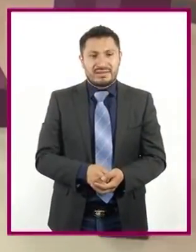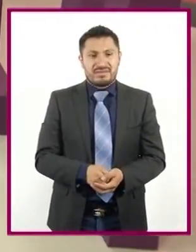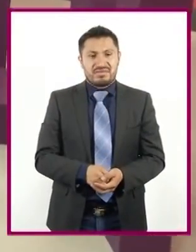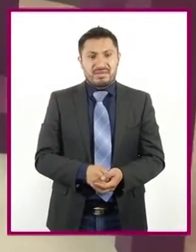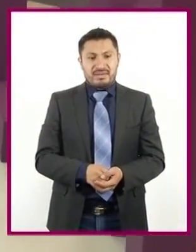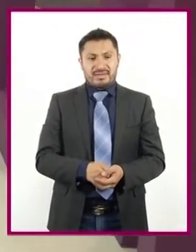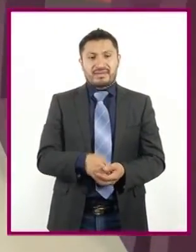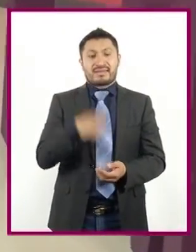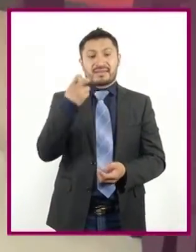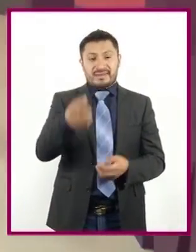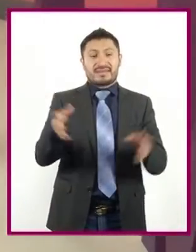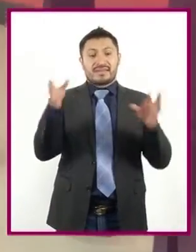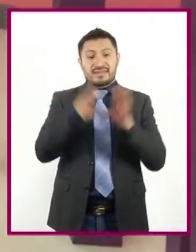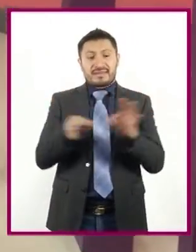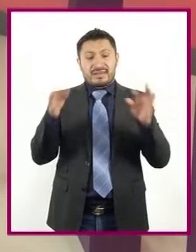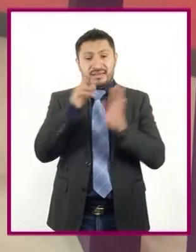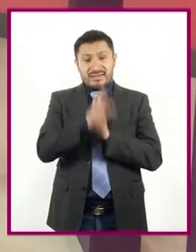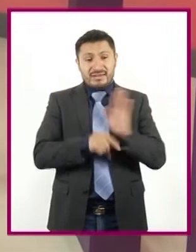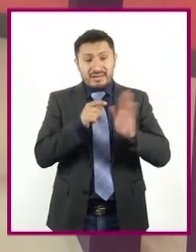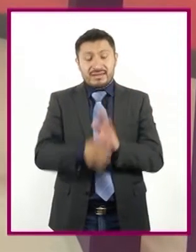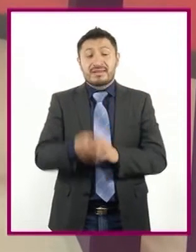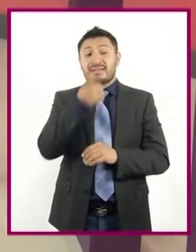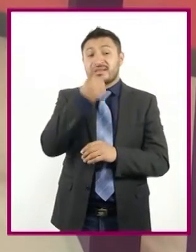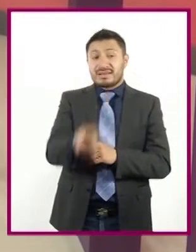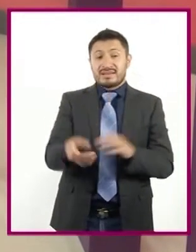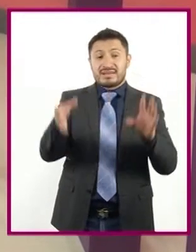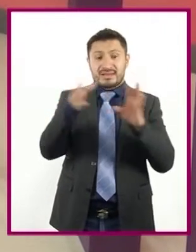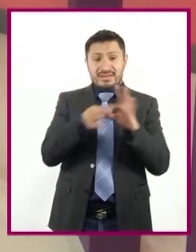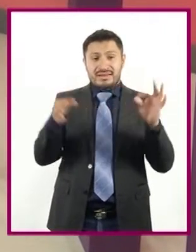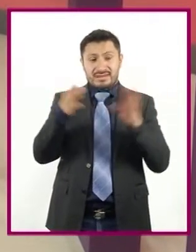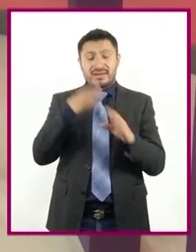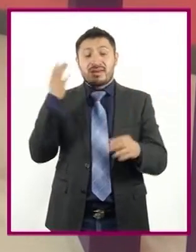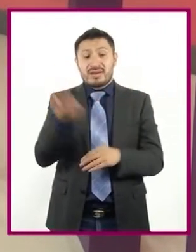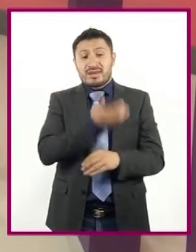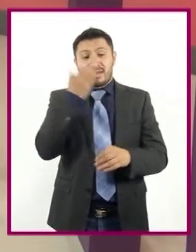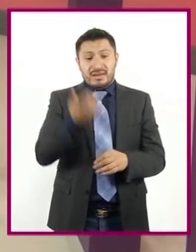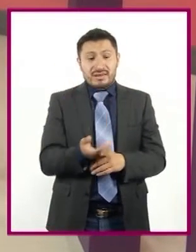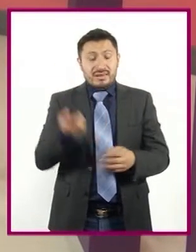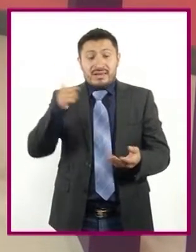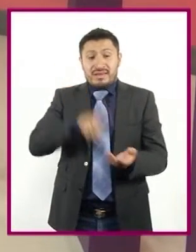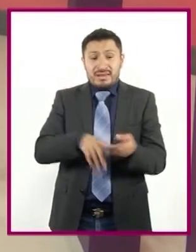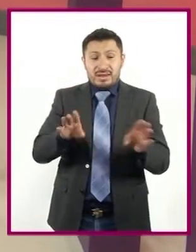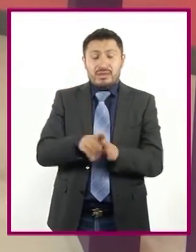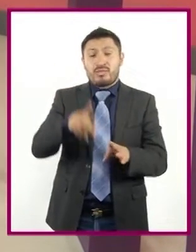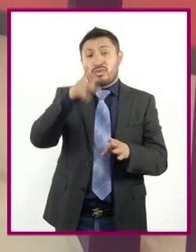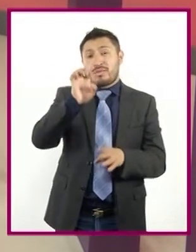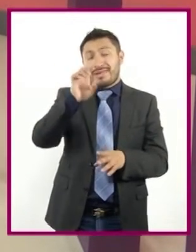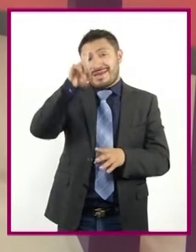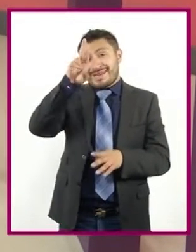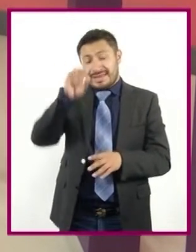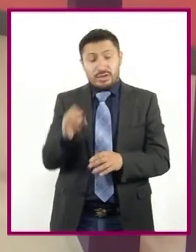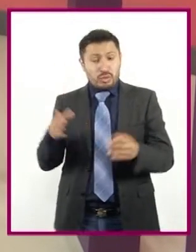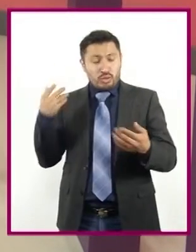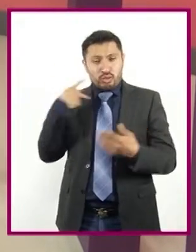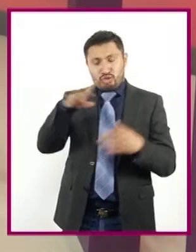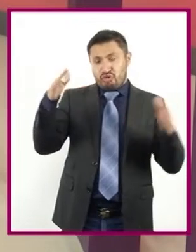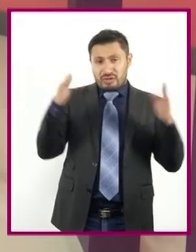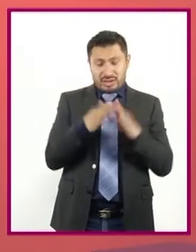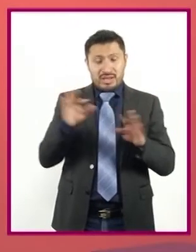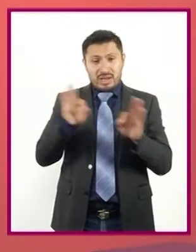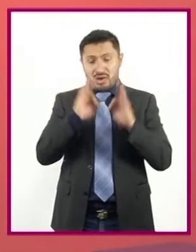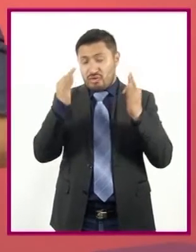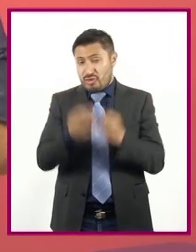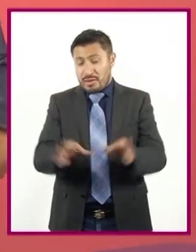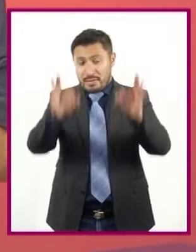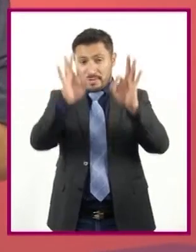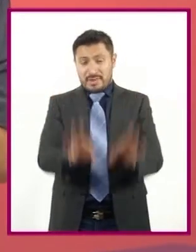Tal como se explica en el video, el dicho es una expresión popular que entra como Pedro por su casa y se va formalizando, es